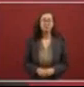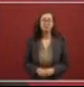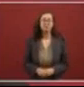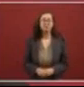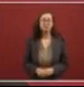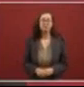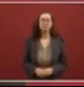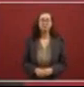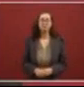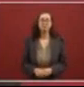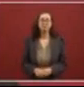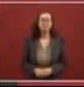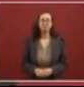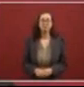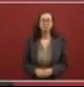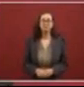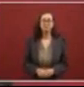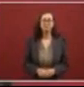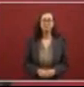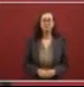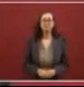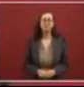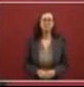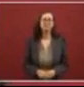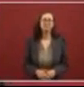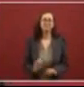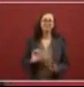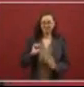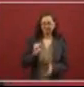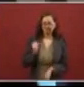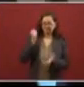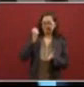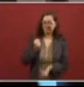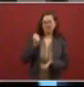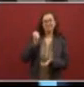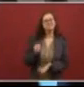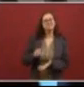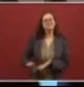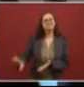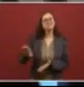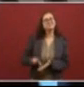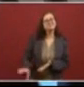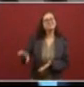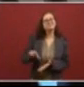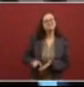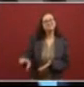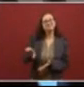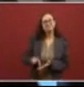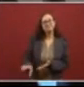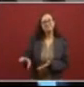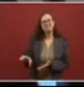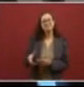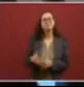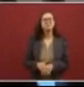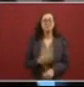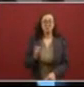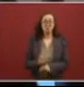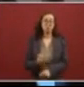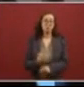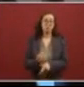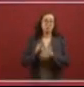a costa del presupuesto público. Entonces, está abierta la